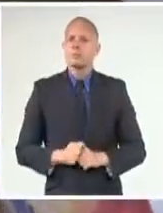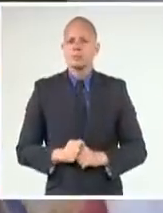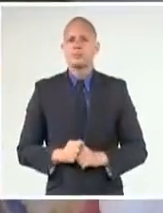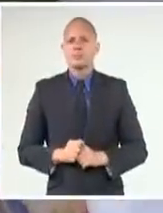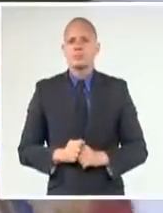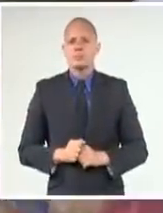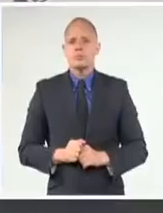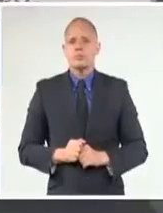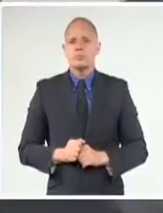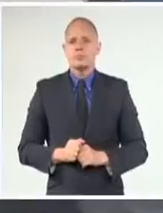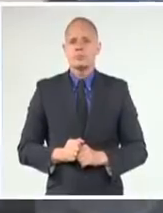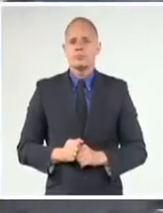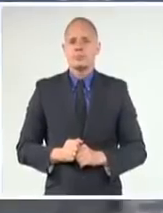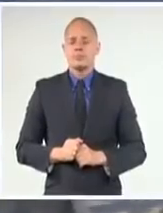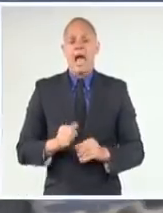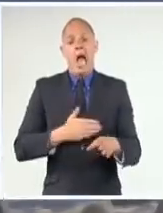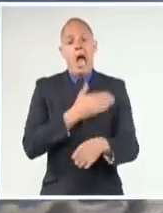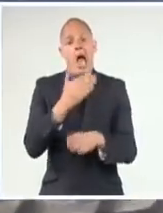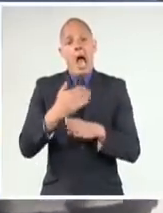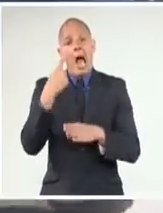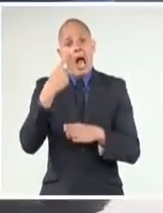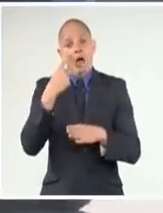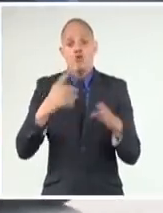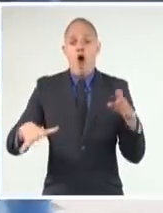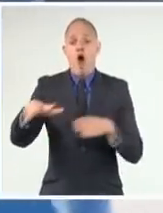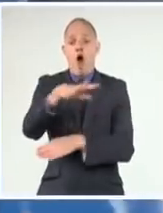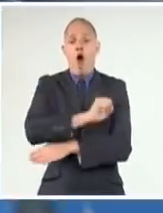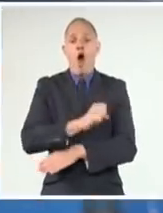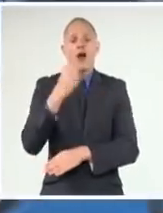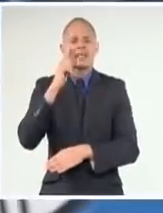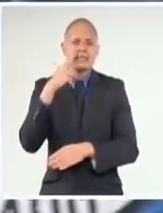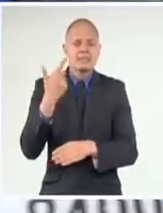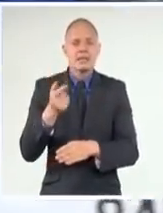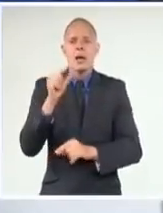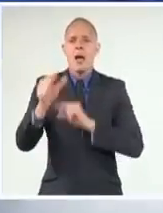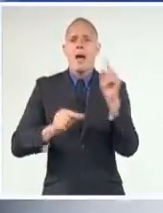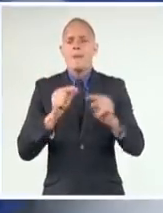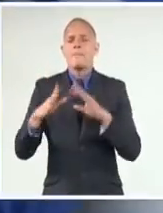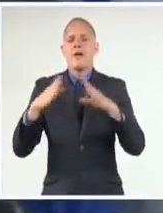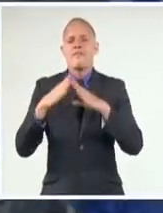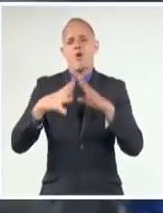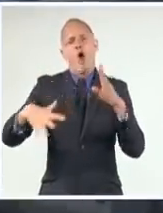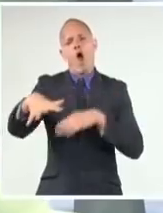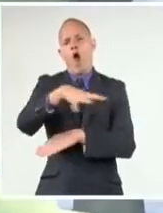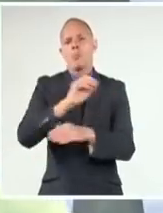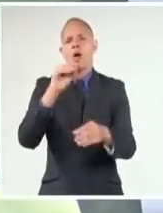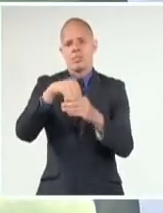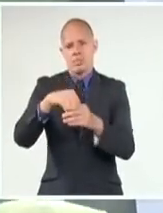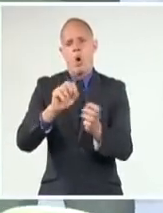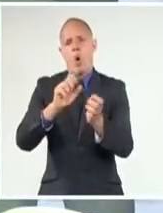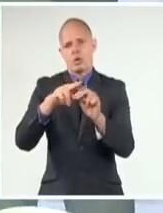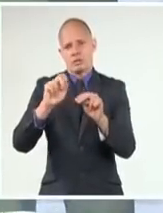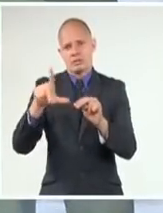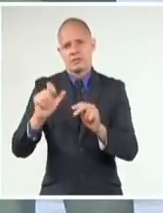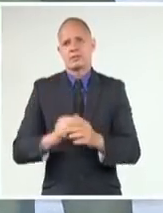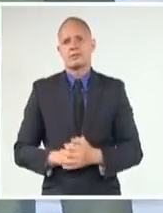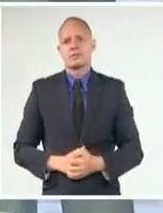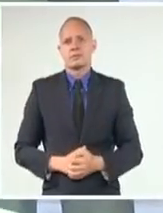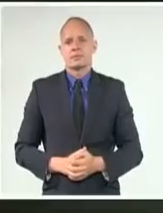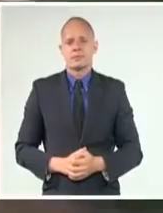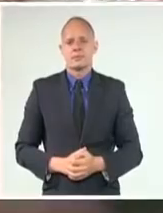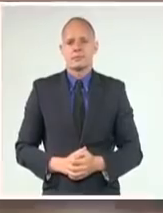paulatinamente hasta completar los más de 350 mil 700 núcleos familiares de toda la